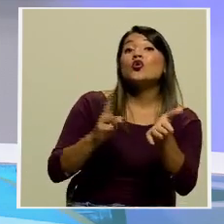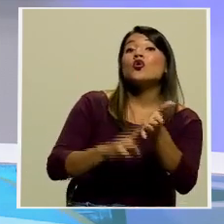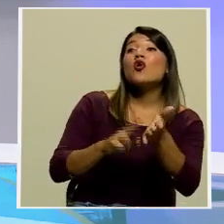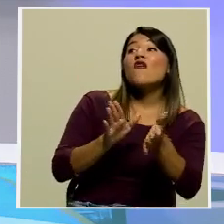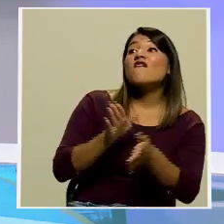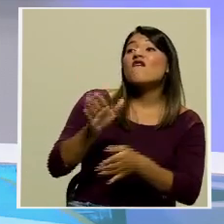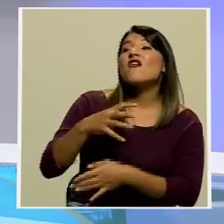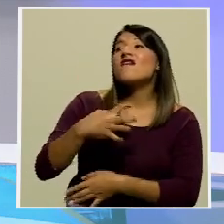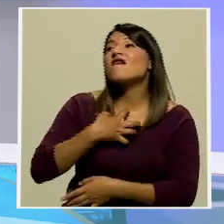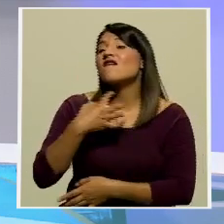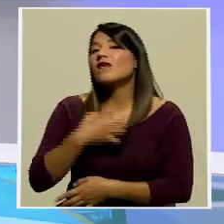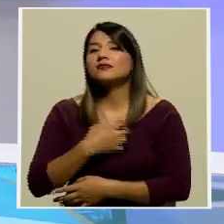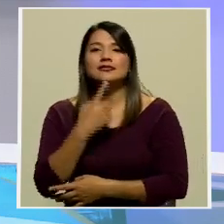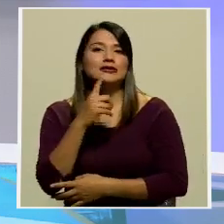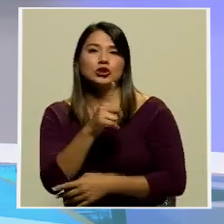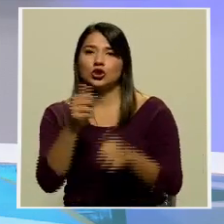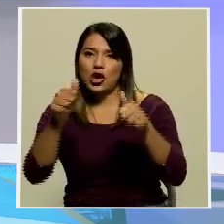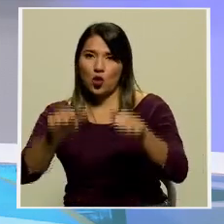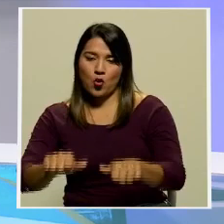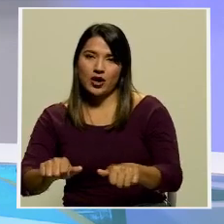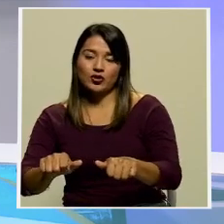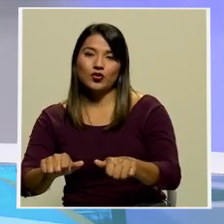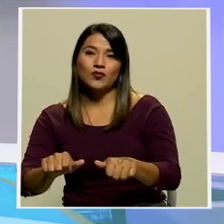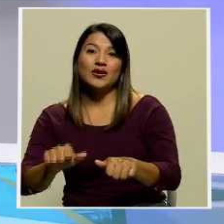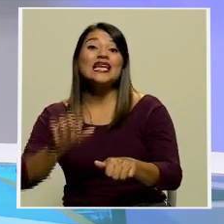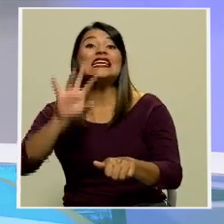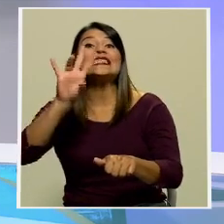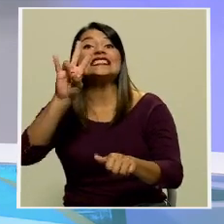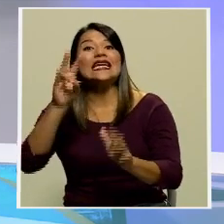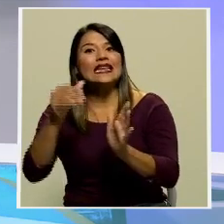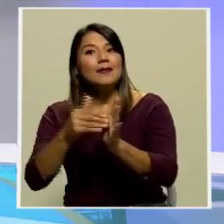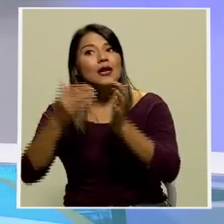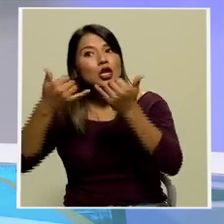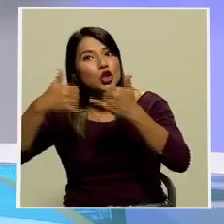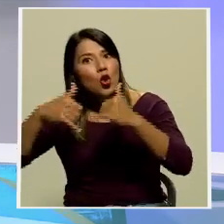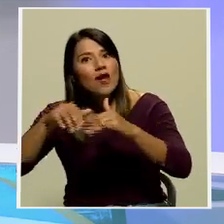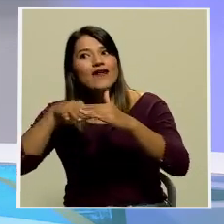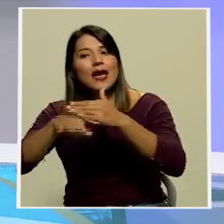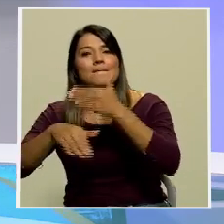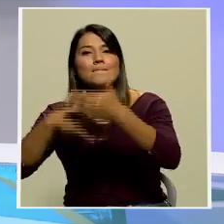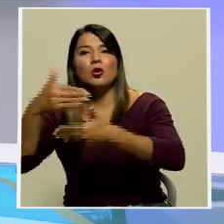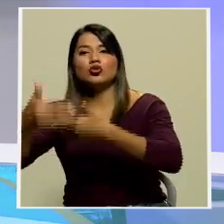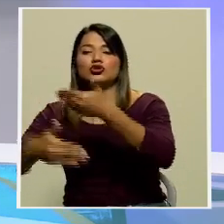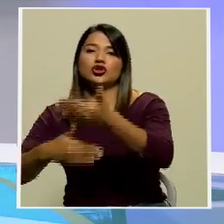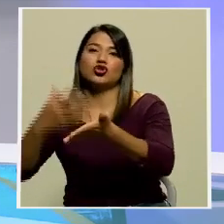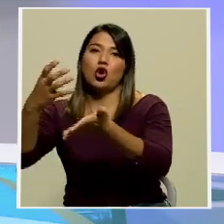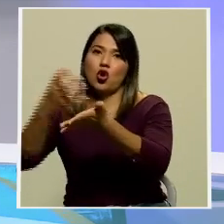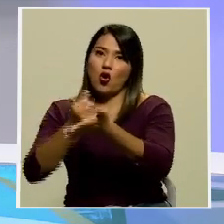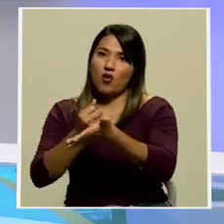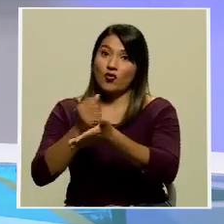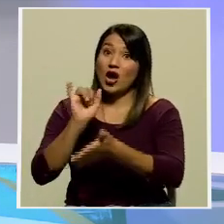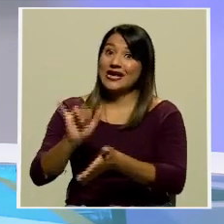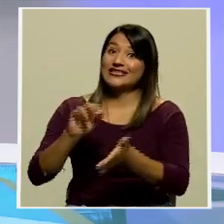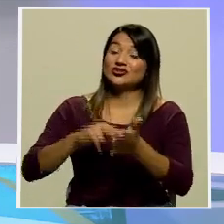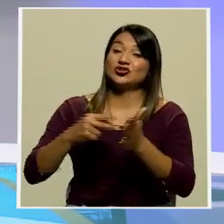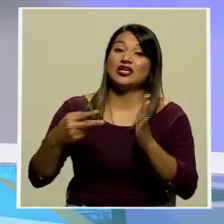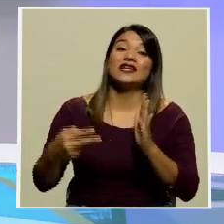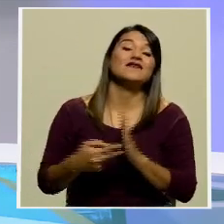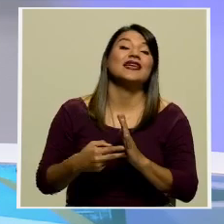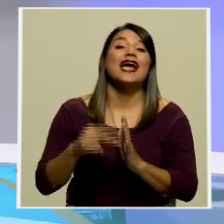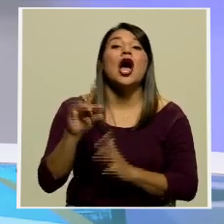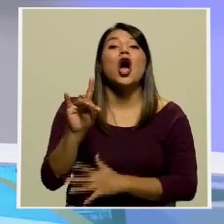multas. 7.000 infracciones están aún pendientes de cobro, y eso representa más